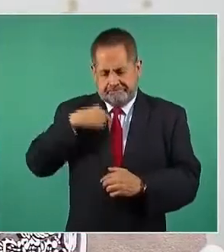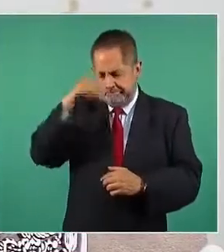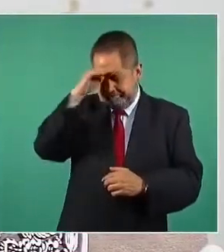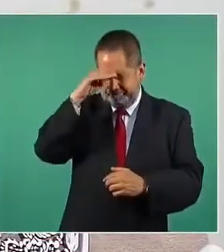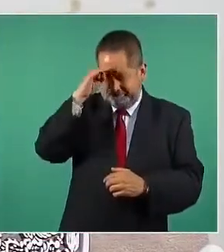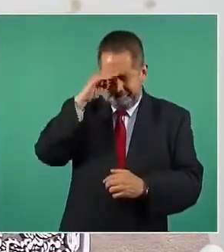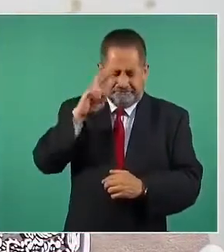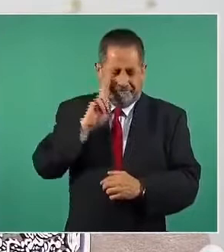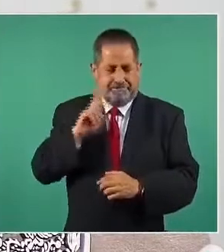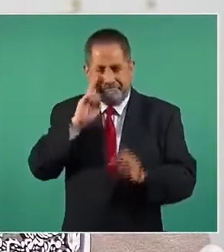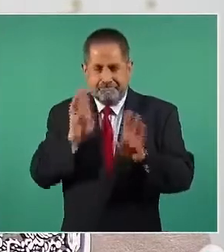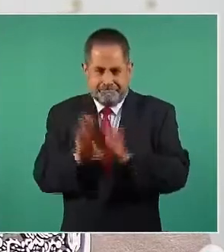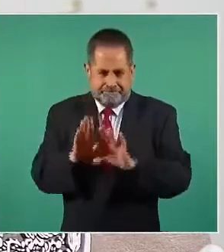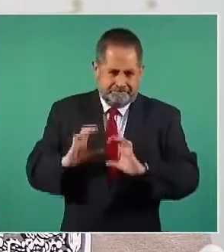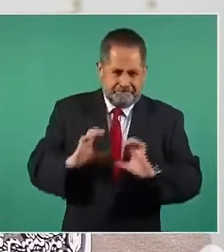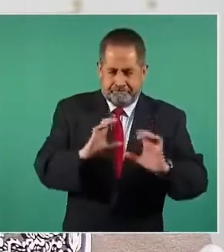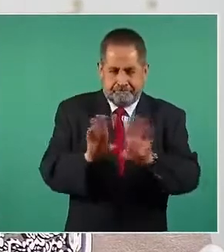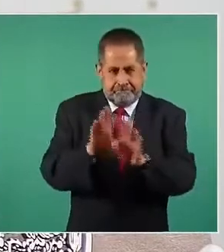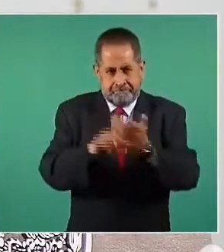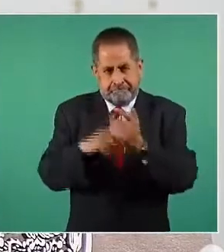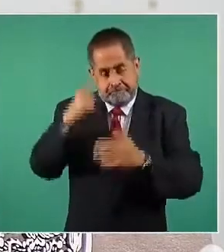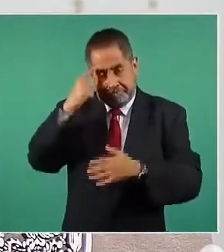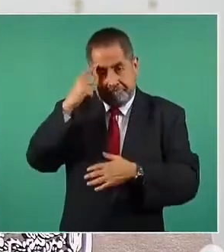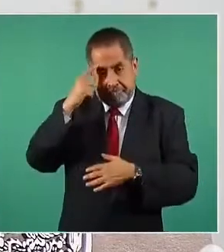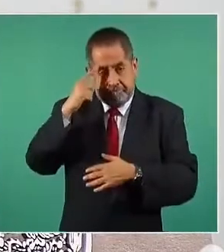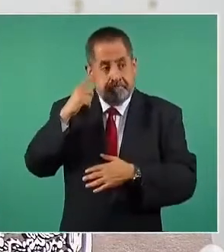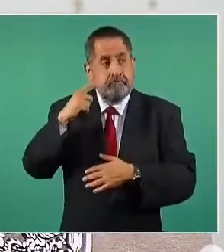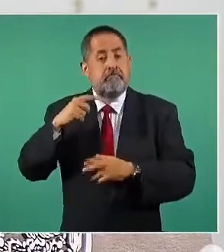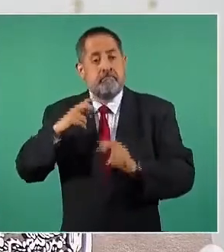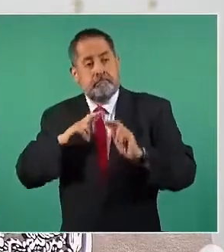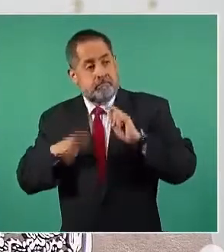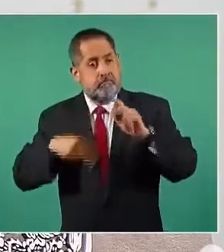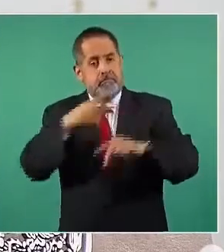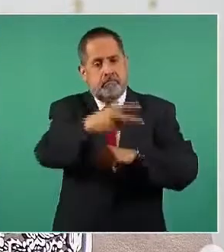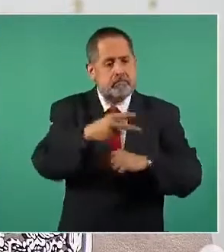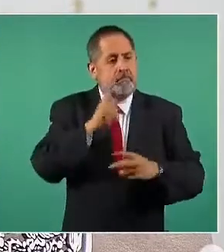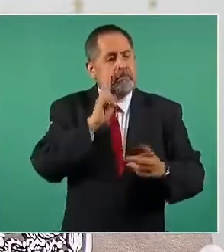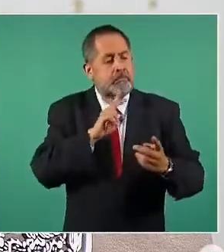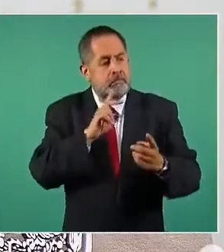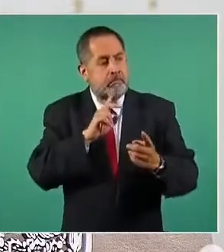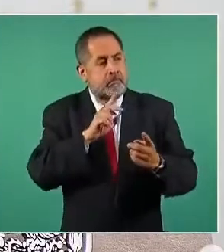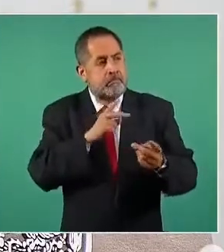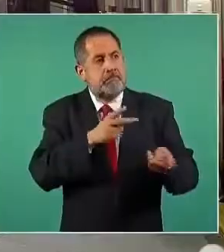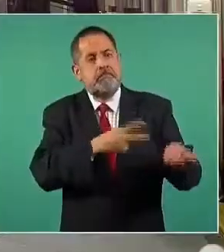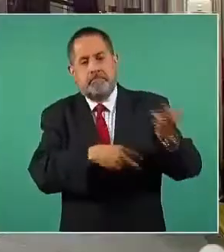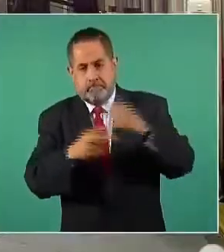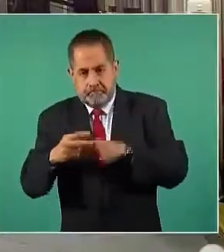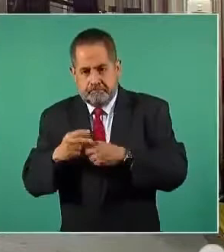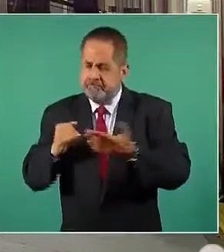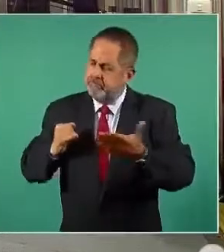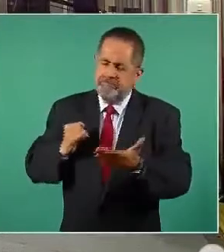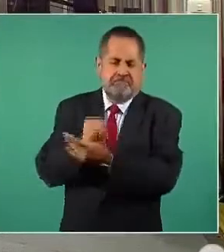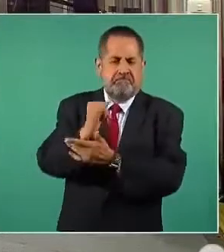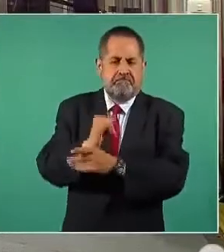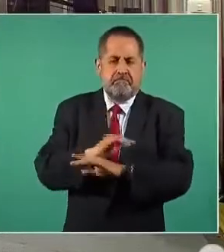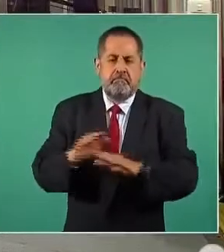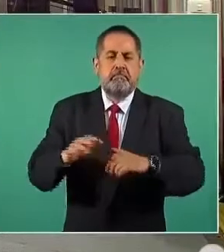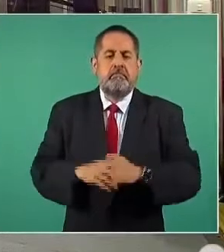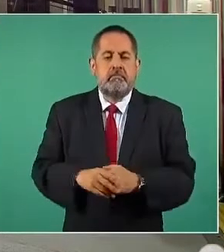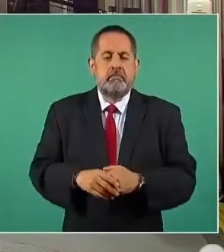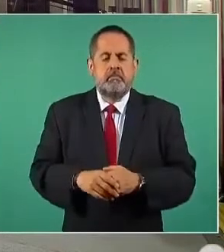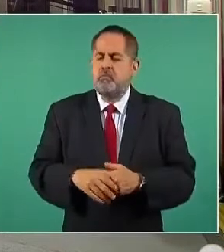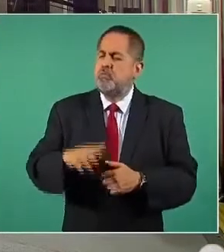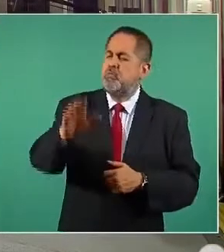pensando bien sobre el tema, y cuando yo regrese, pues vamos a tomar ya una decisión. Porque en todo caso, entonces,